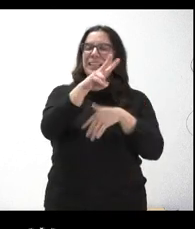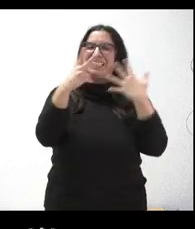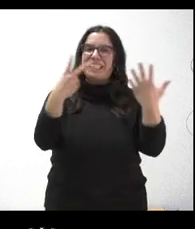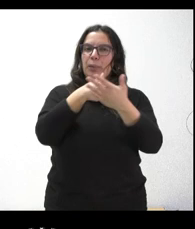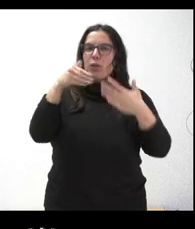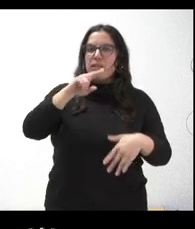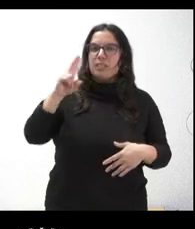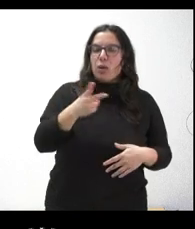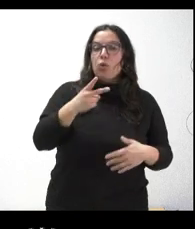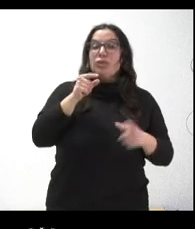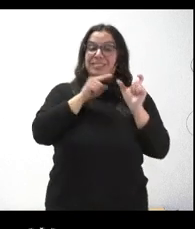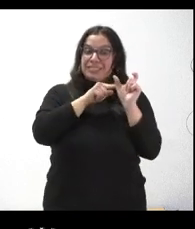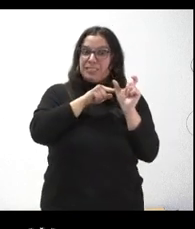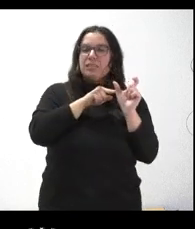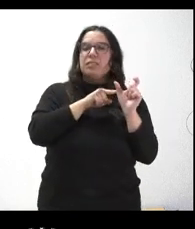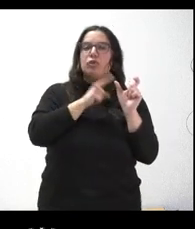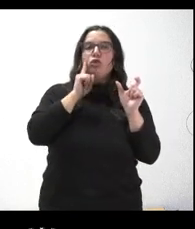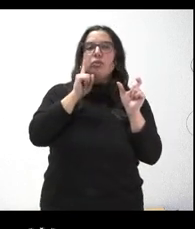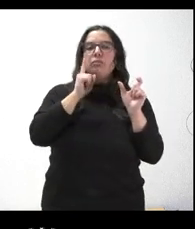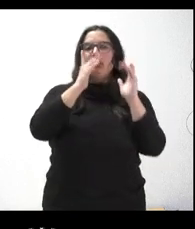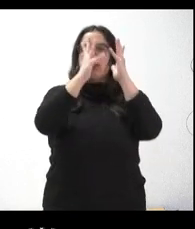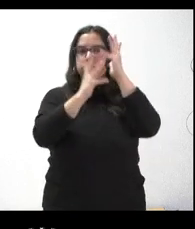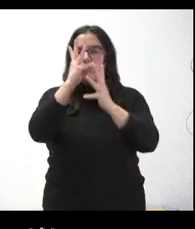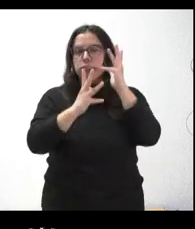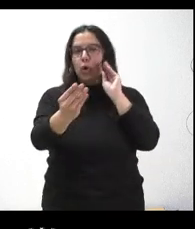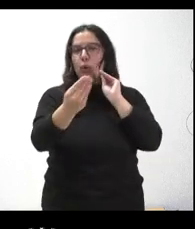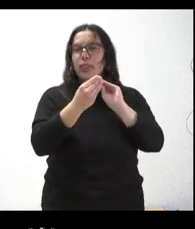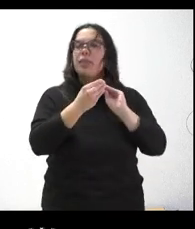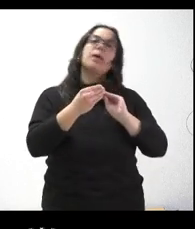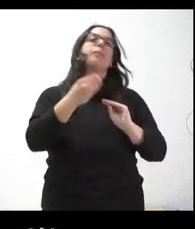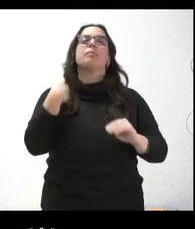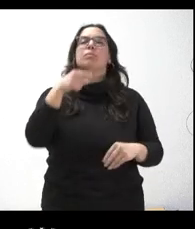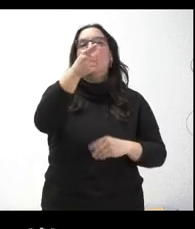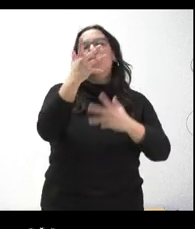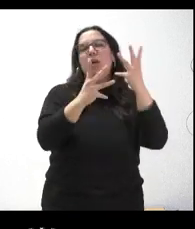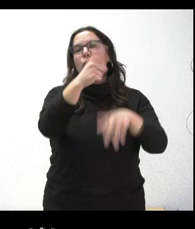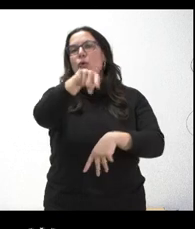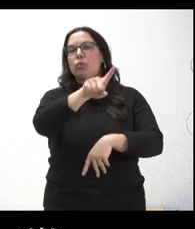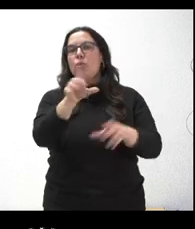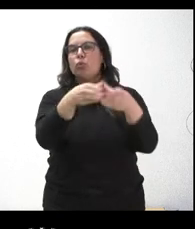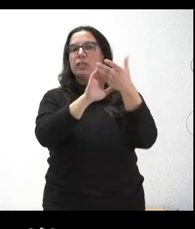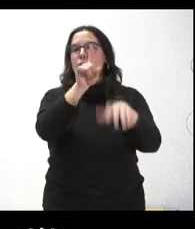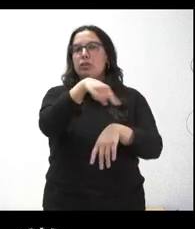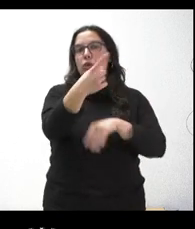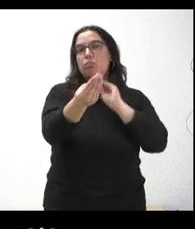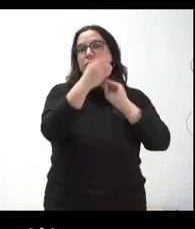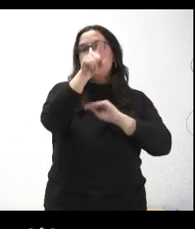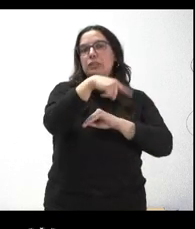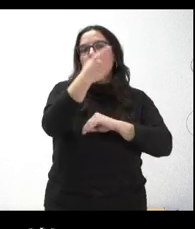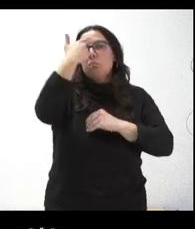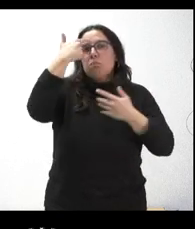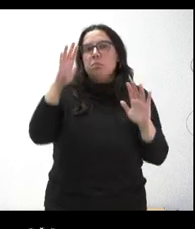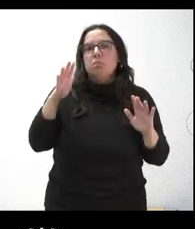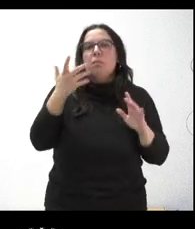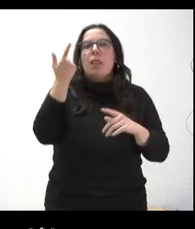sé si coincide si es que la ha cuantificado con la la que podía estimar la junta de Castilla y León a ver si tienen también por su parte